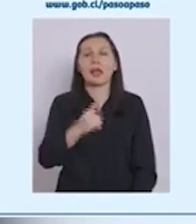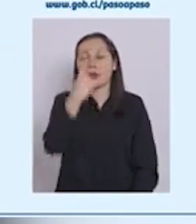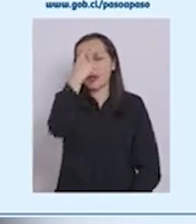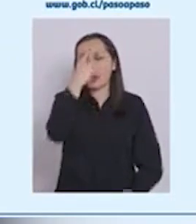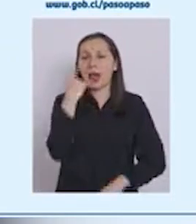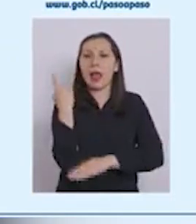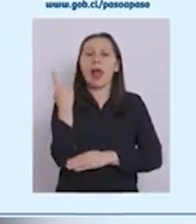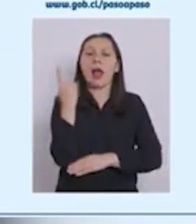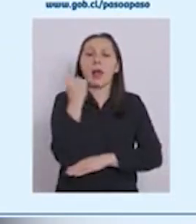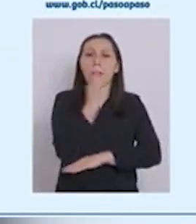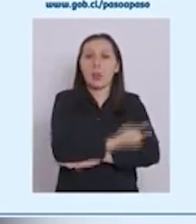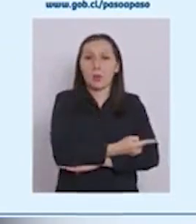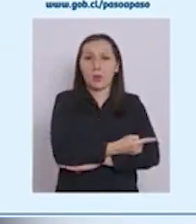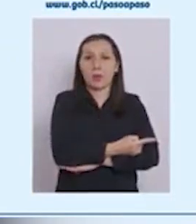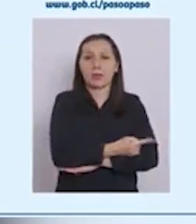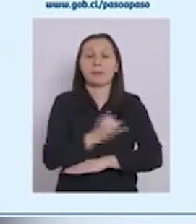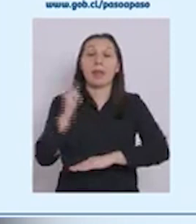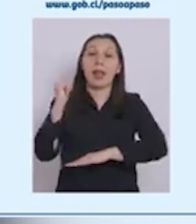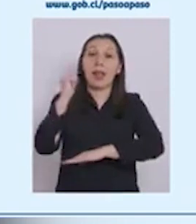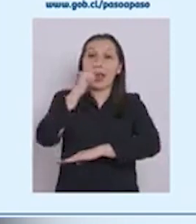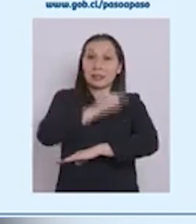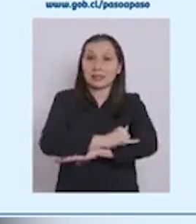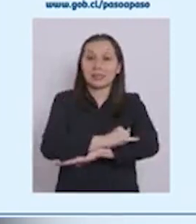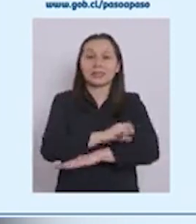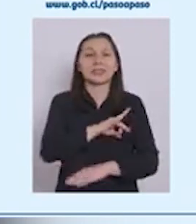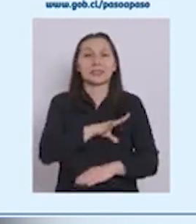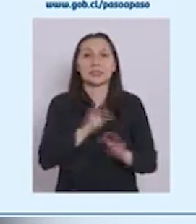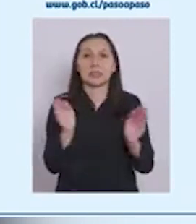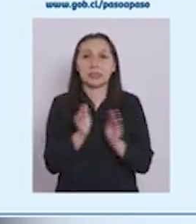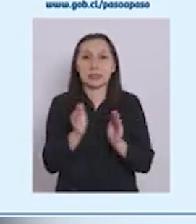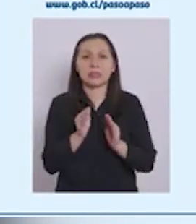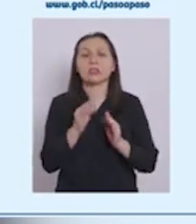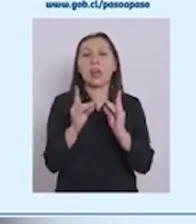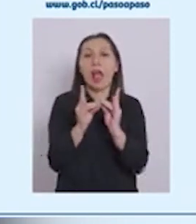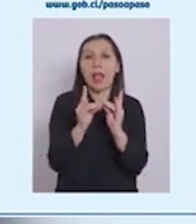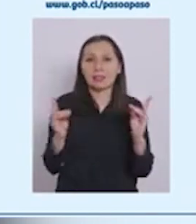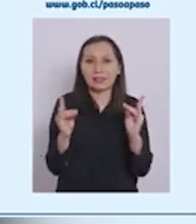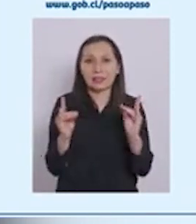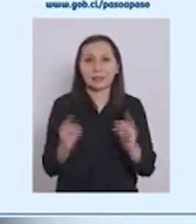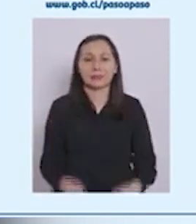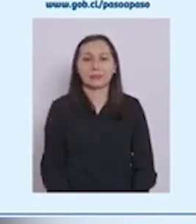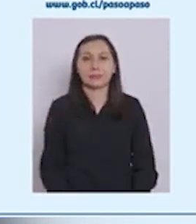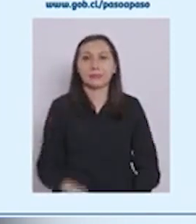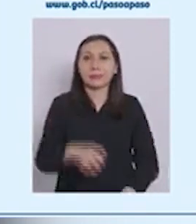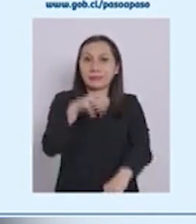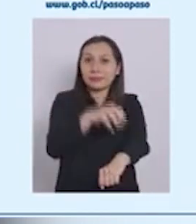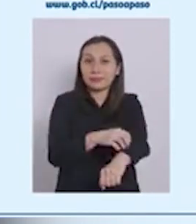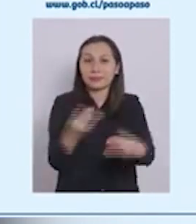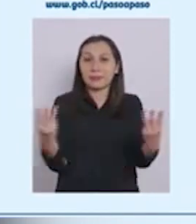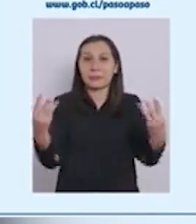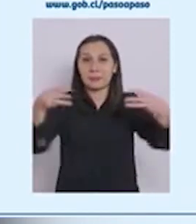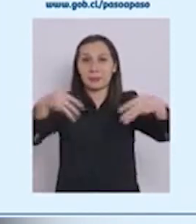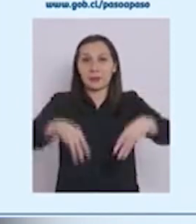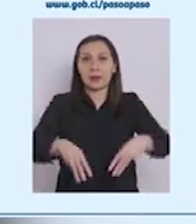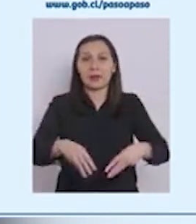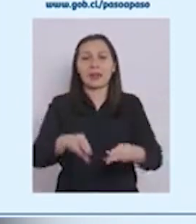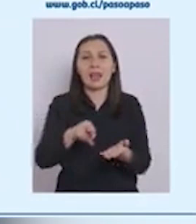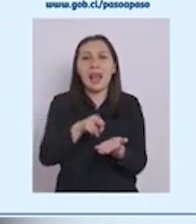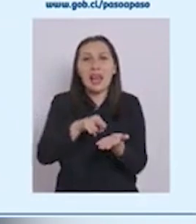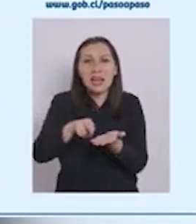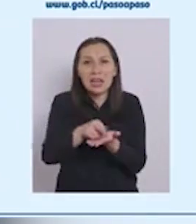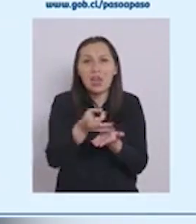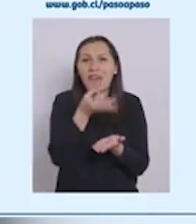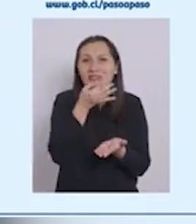rapa nui en la región de aysén chile chico y aysén en la región de magallanes